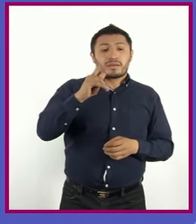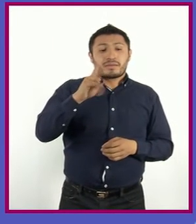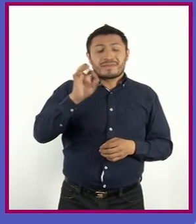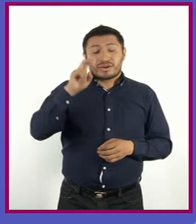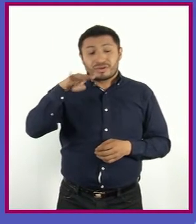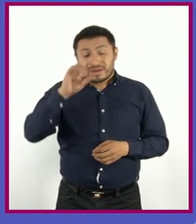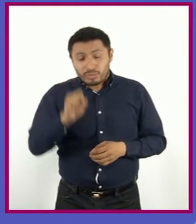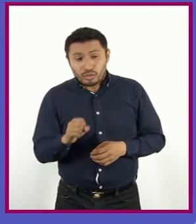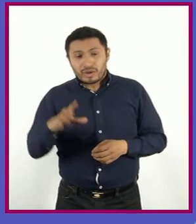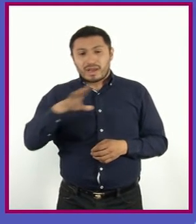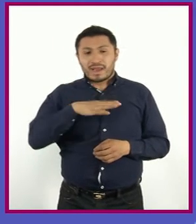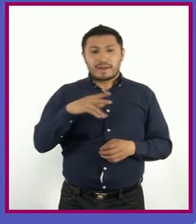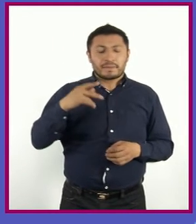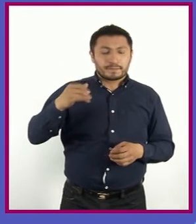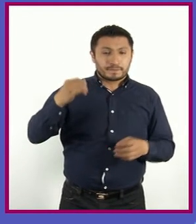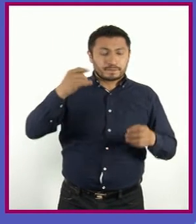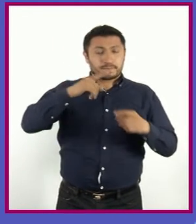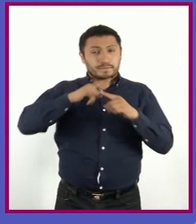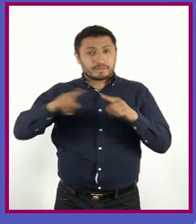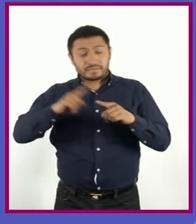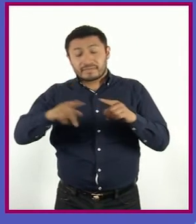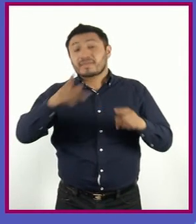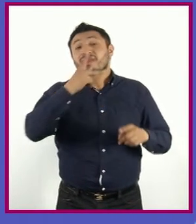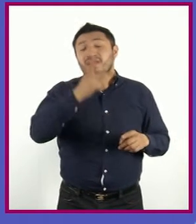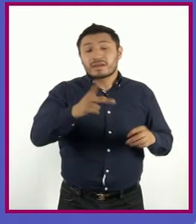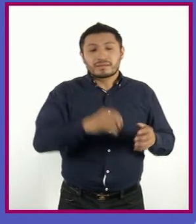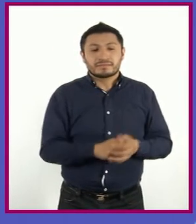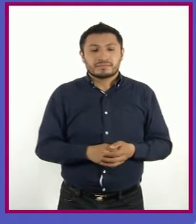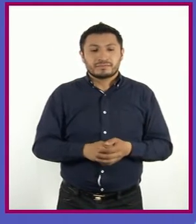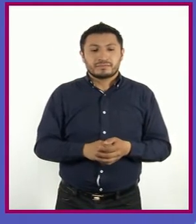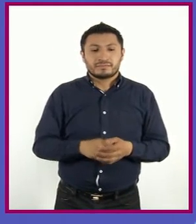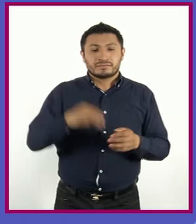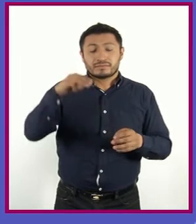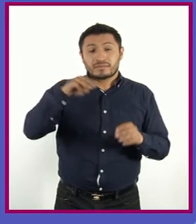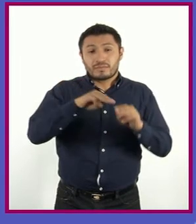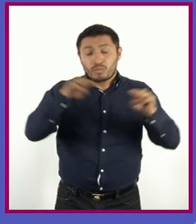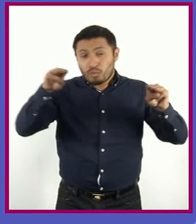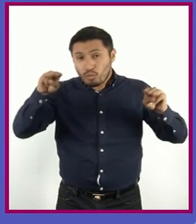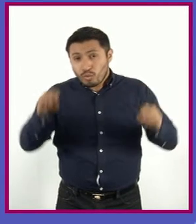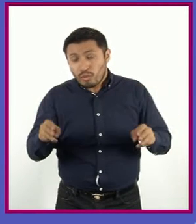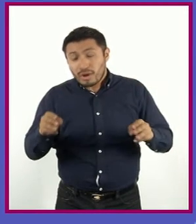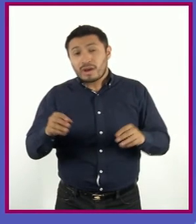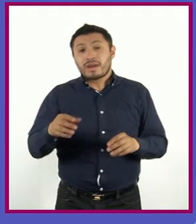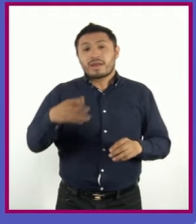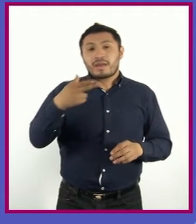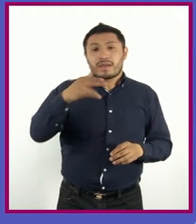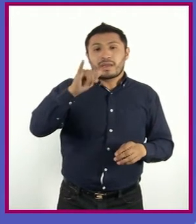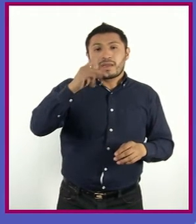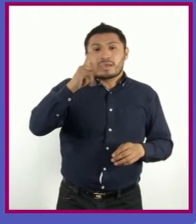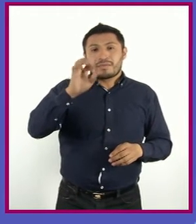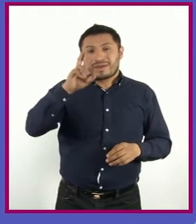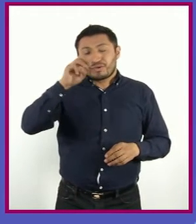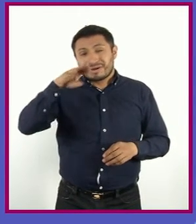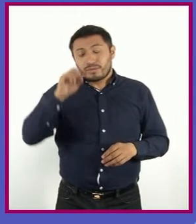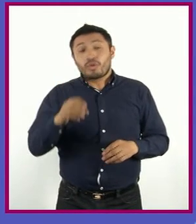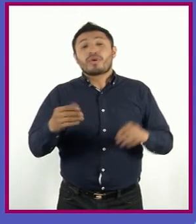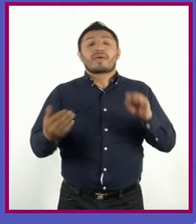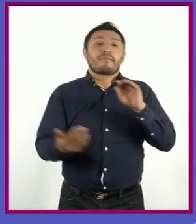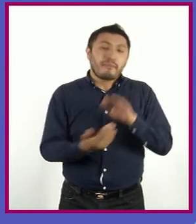que abarcan en su sentido otras palabras. Mueble es un hiperónimo de